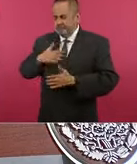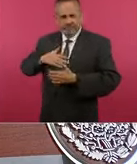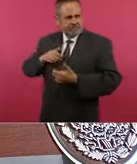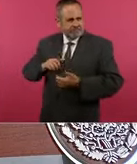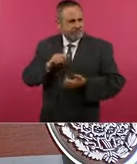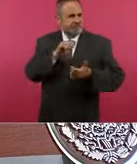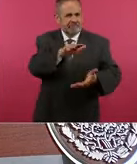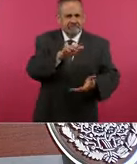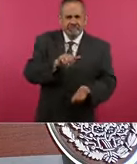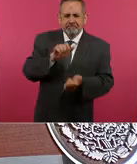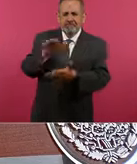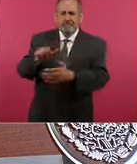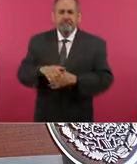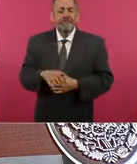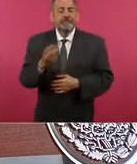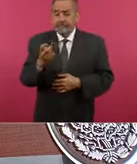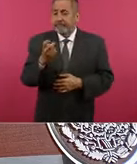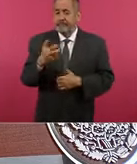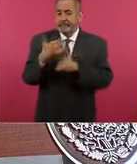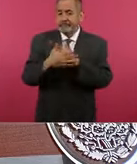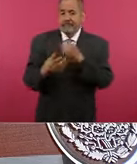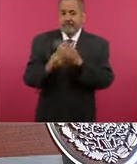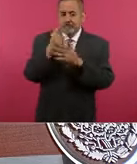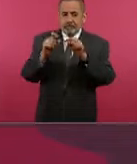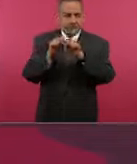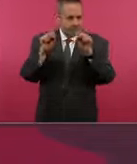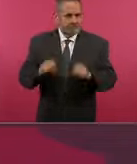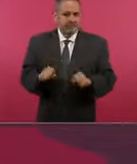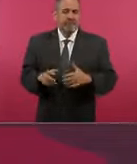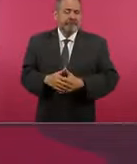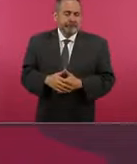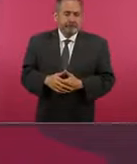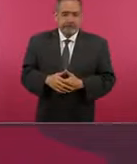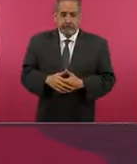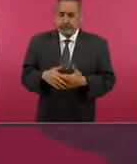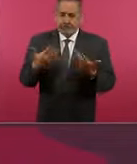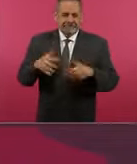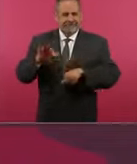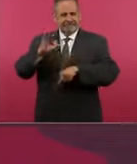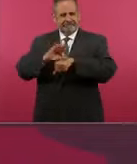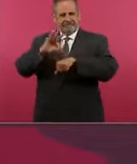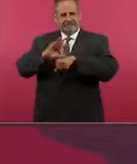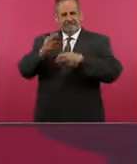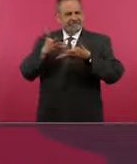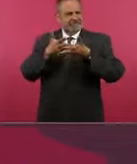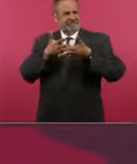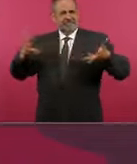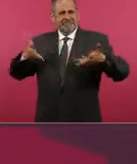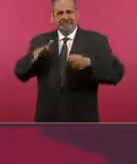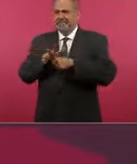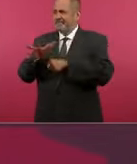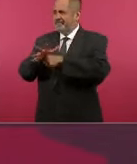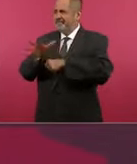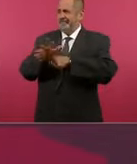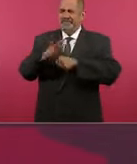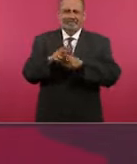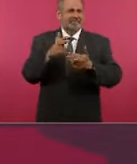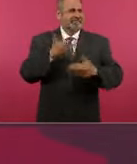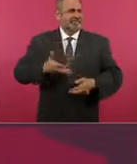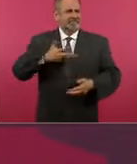vamos a tener ese sistema especial. O sea, es una gran farmacia donde va a haber de todo.